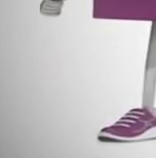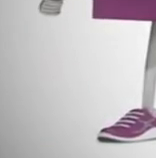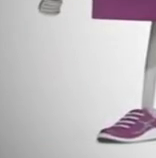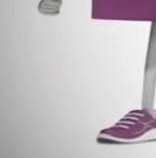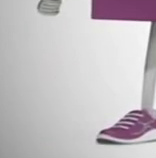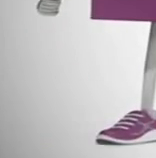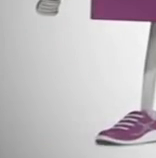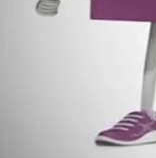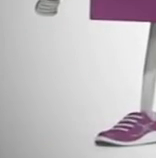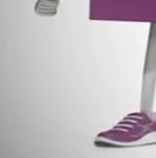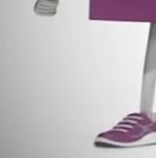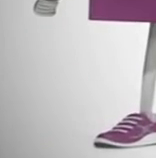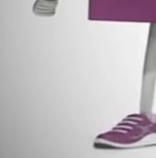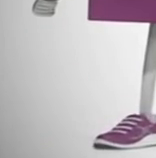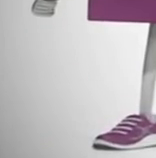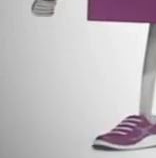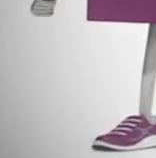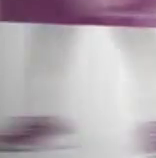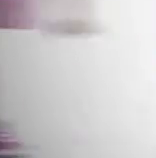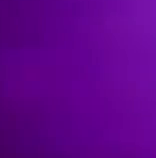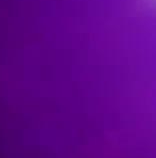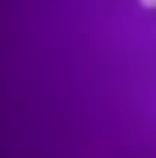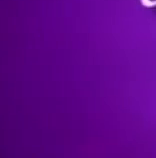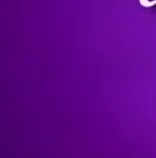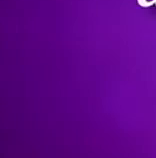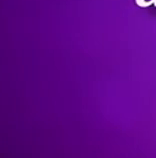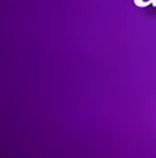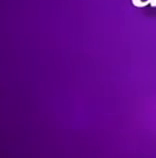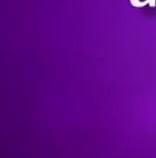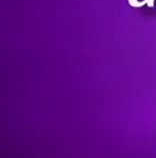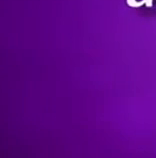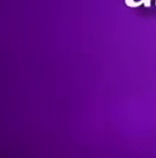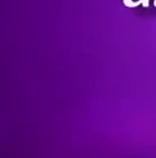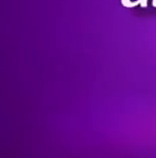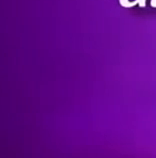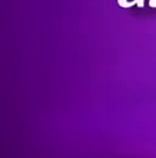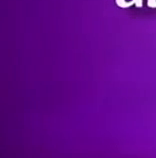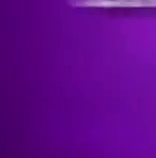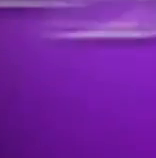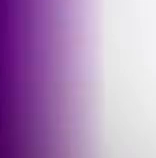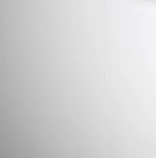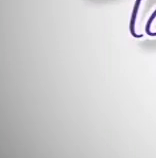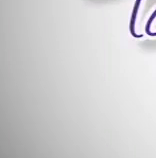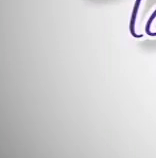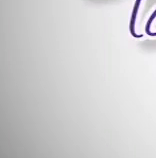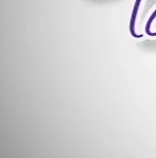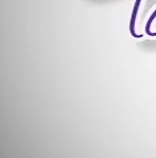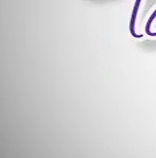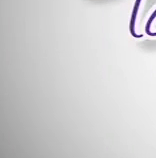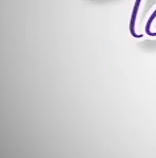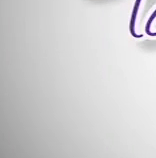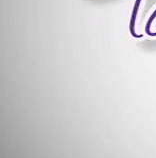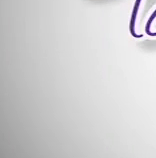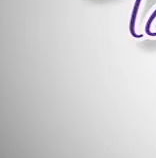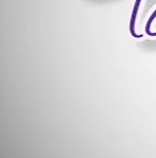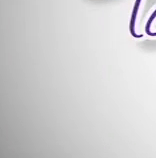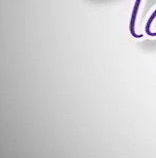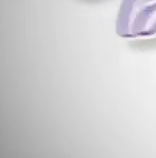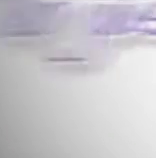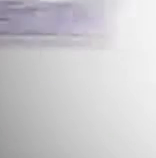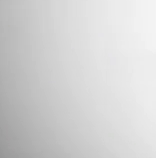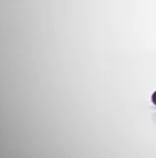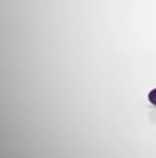Que tu apetito no te traicione. Aliméntate bien. Come lo justo con